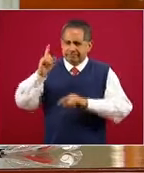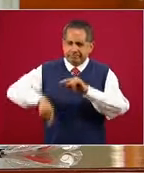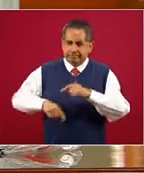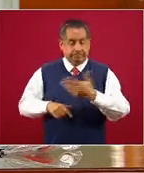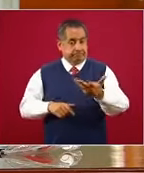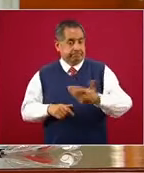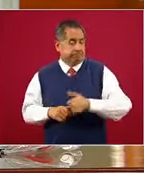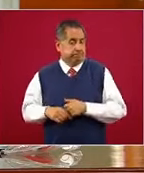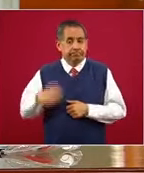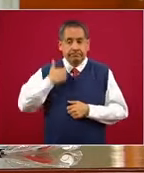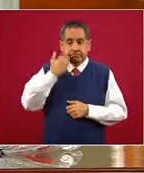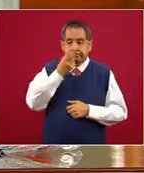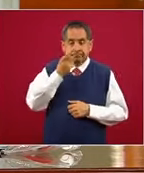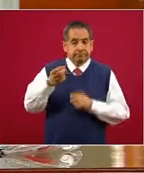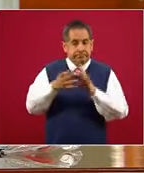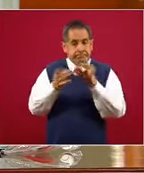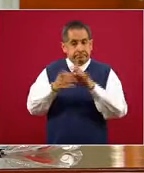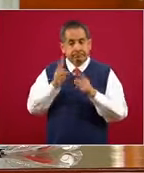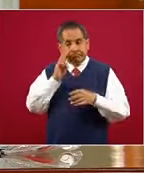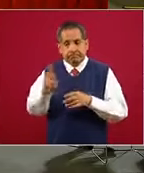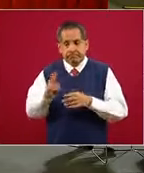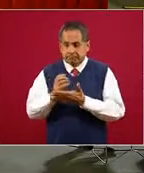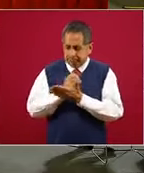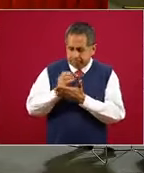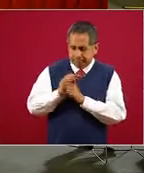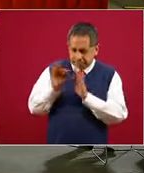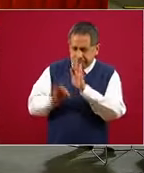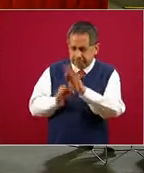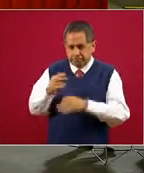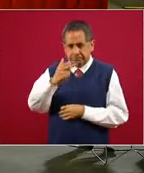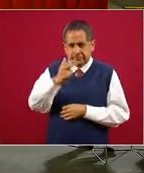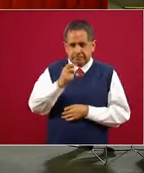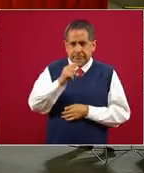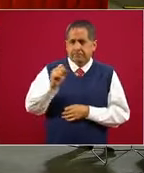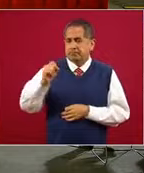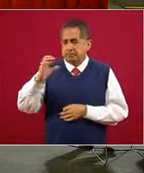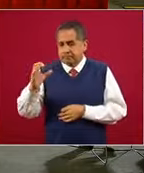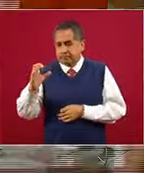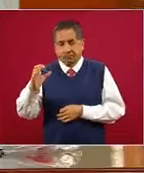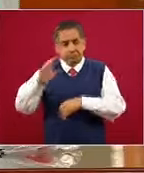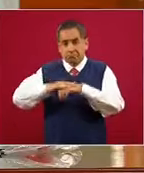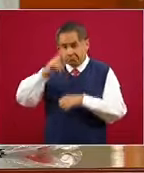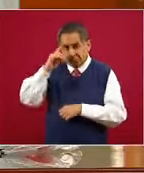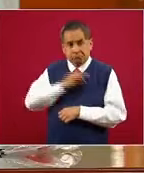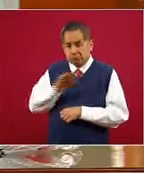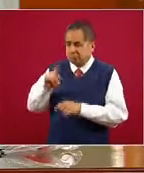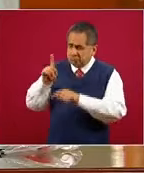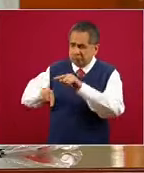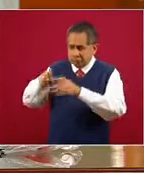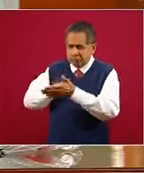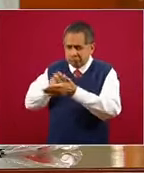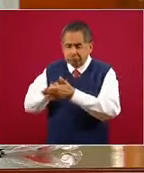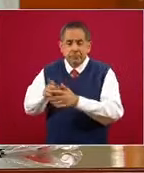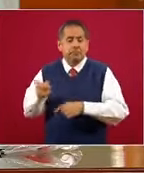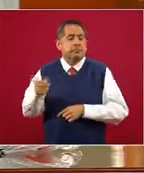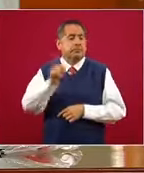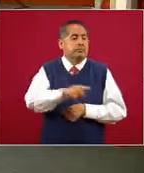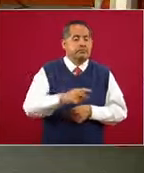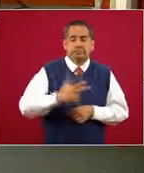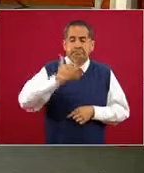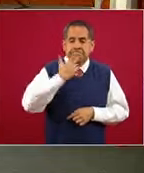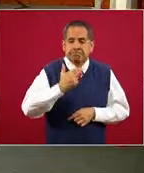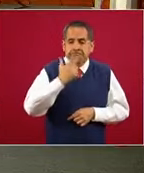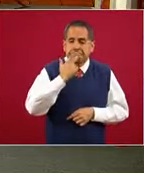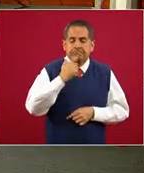si lo queremos ver, más fácil tratar y curar hepatitis C que el tratamiento de una persona con